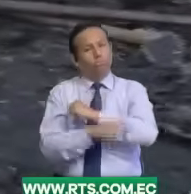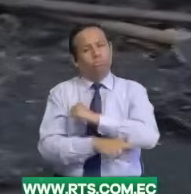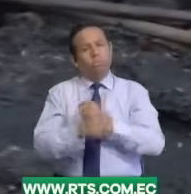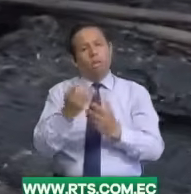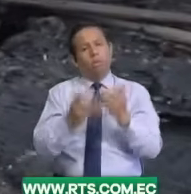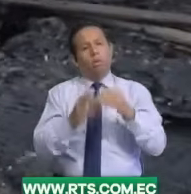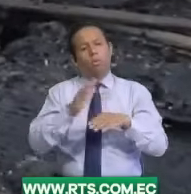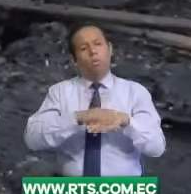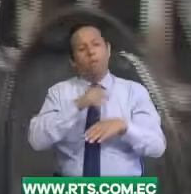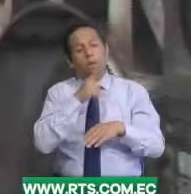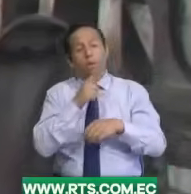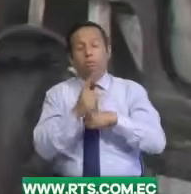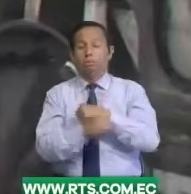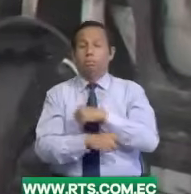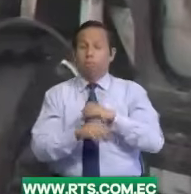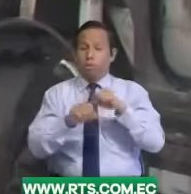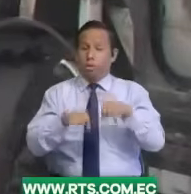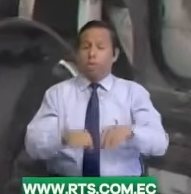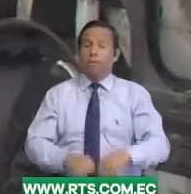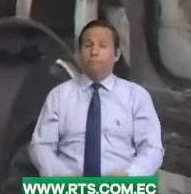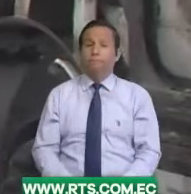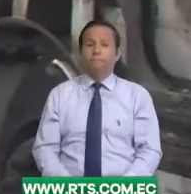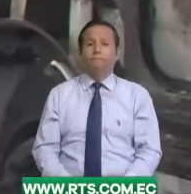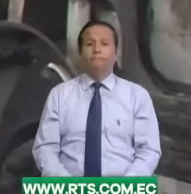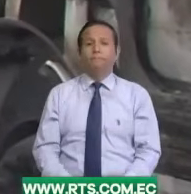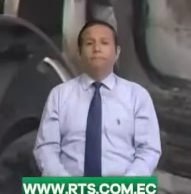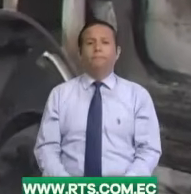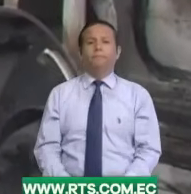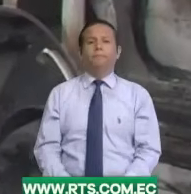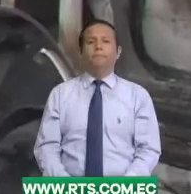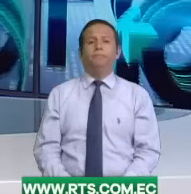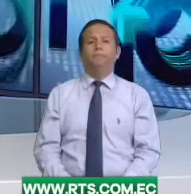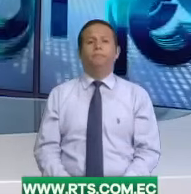los responsables, informó Adriana Peralta.